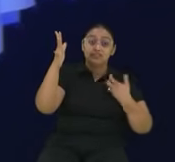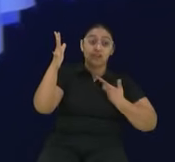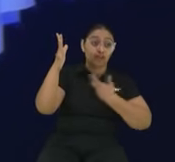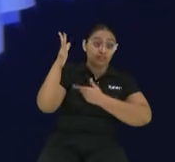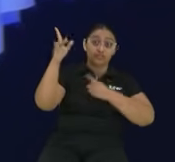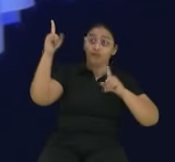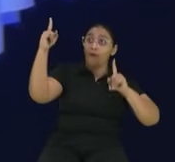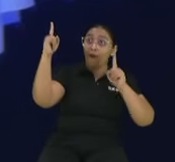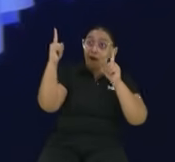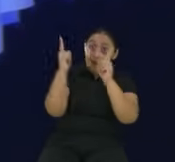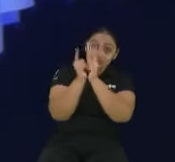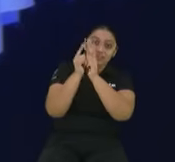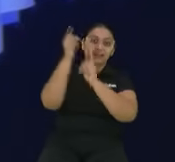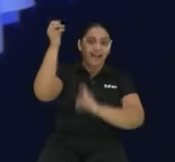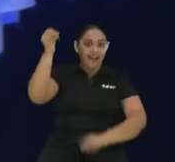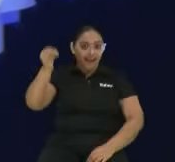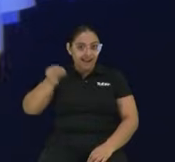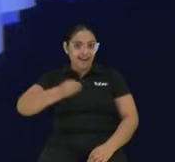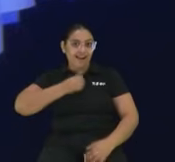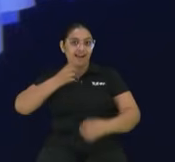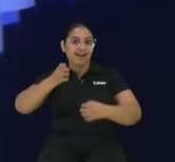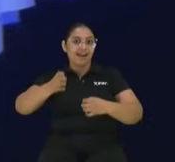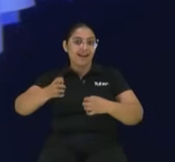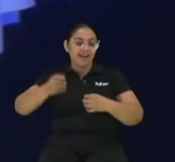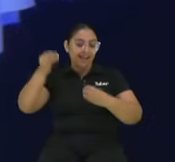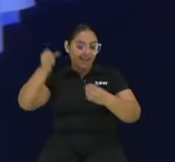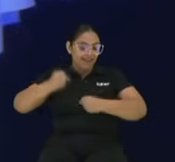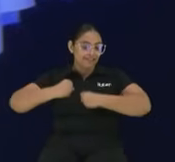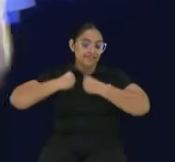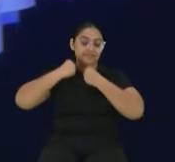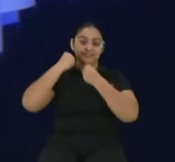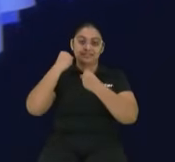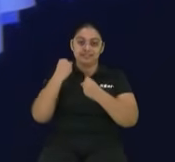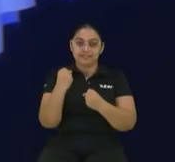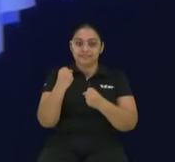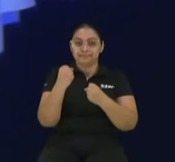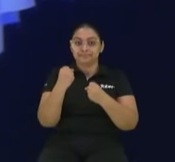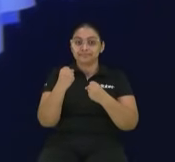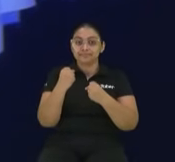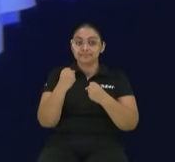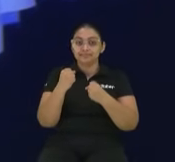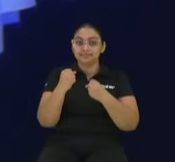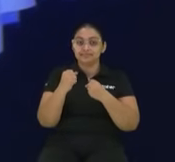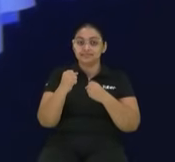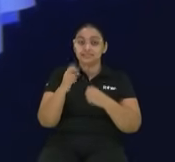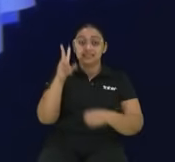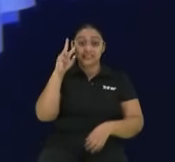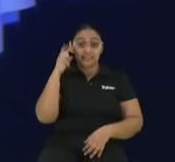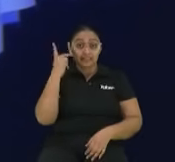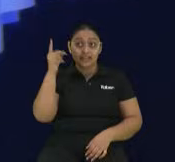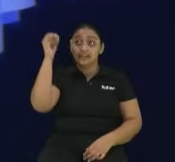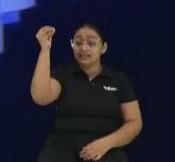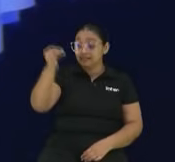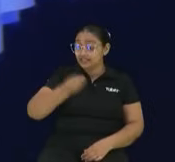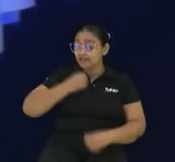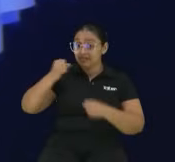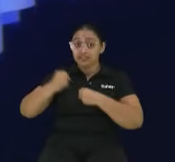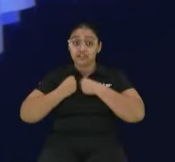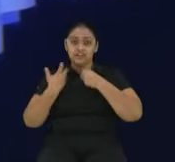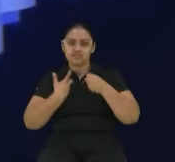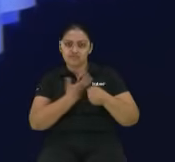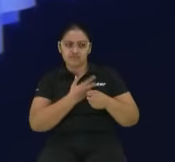conocemos y cuando le alabamos la fortaleza viene de Dios para que ayudemos a